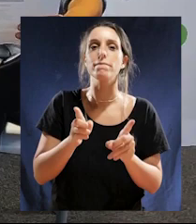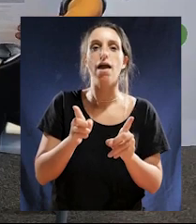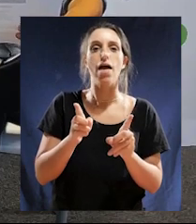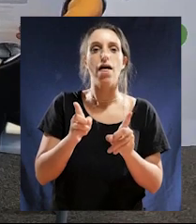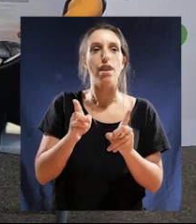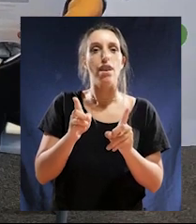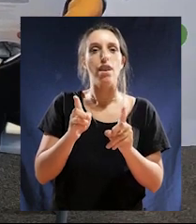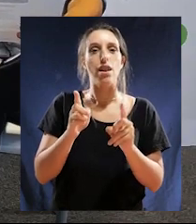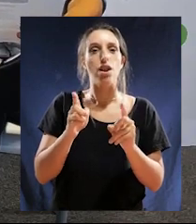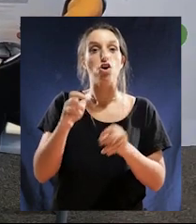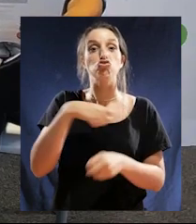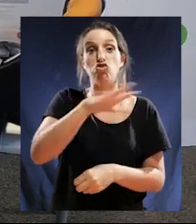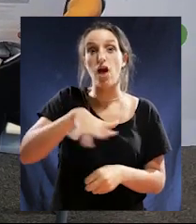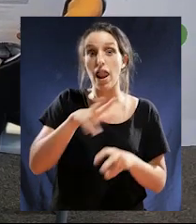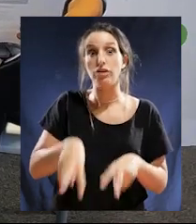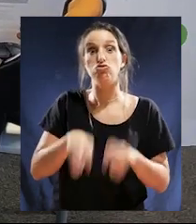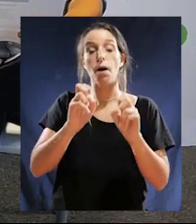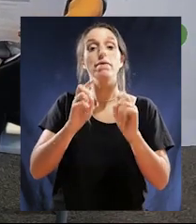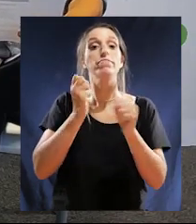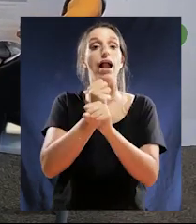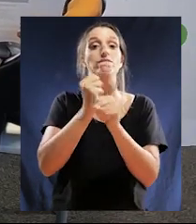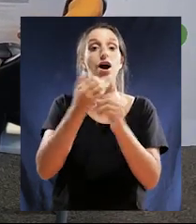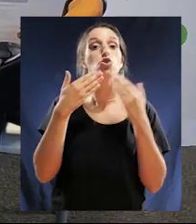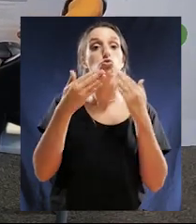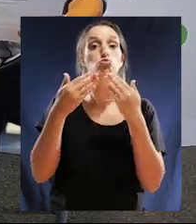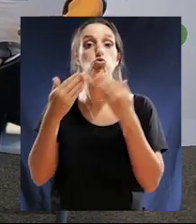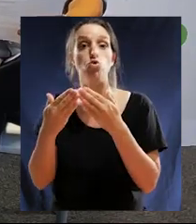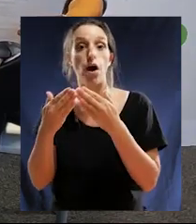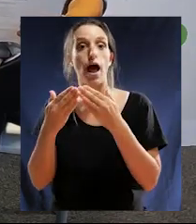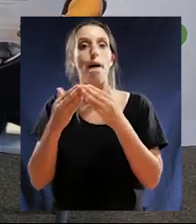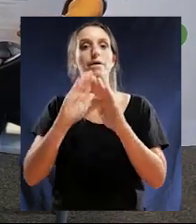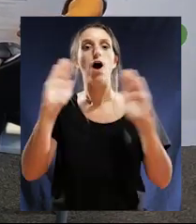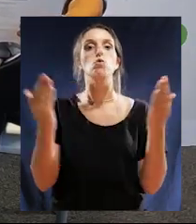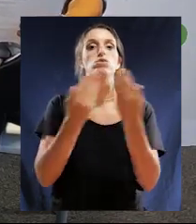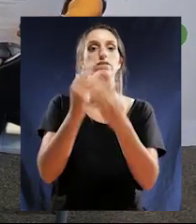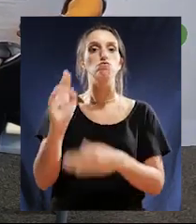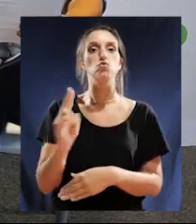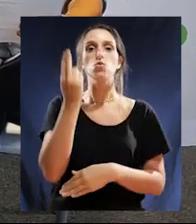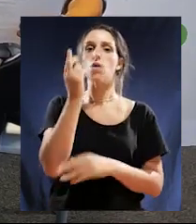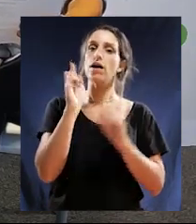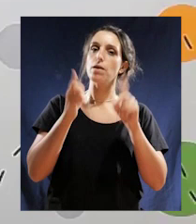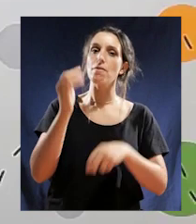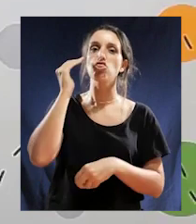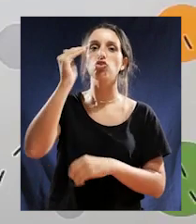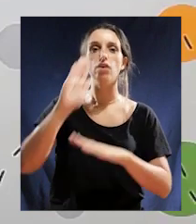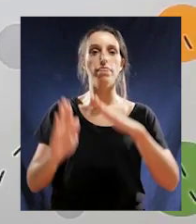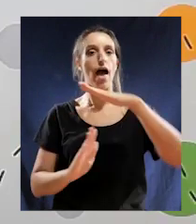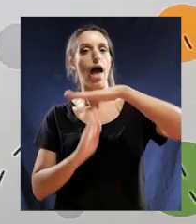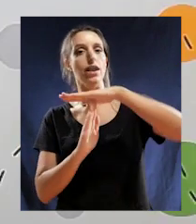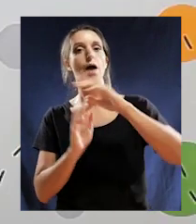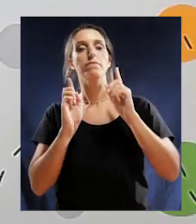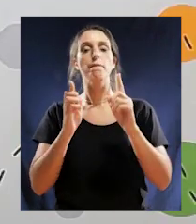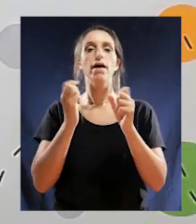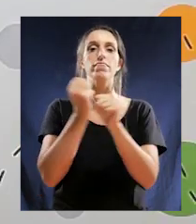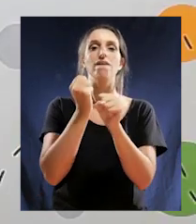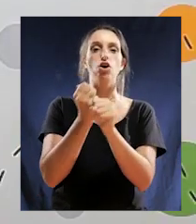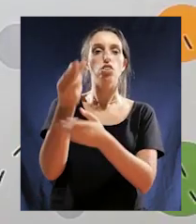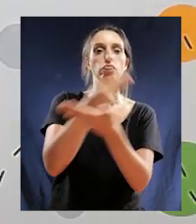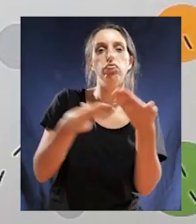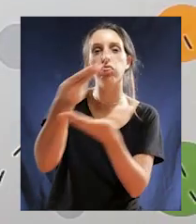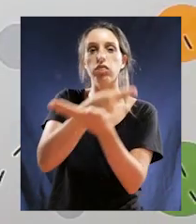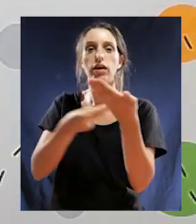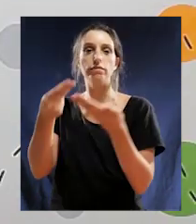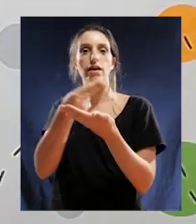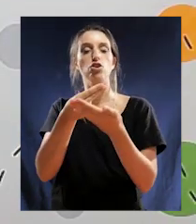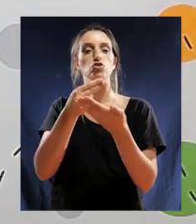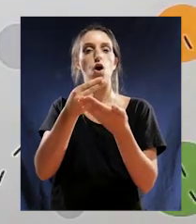ha trabajado como consultora para unicef uruguay es docente de la anep ha trabajado en el diseño e